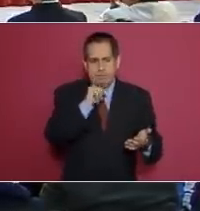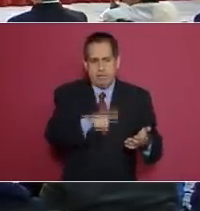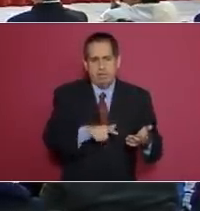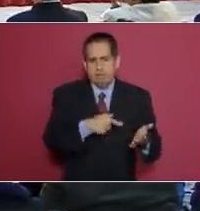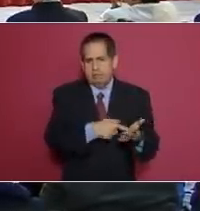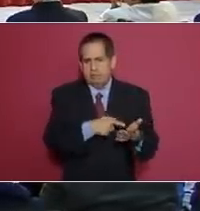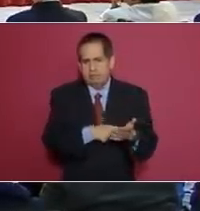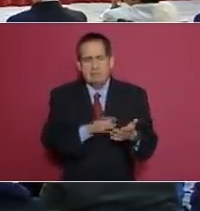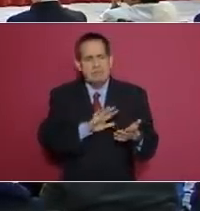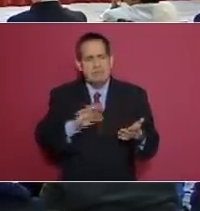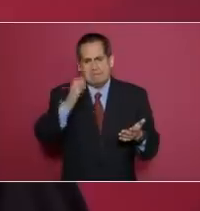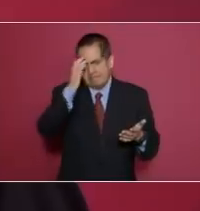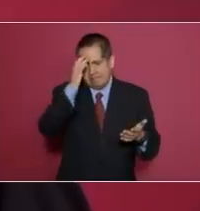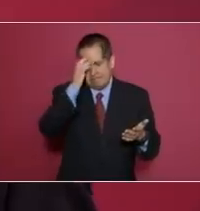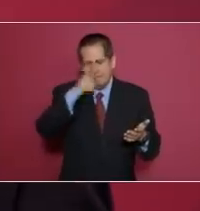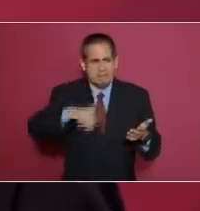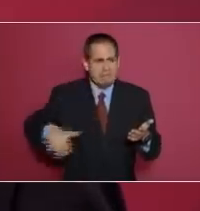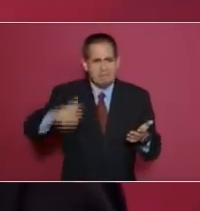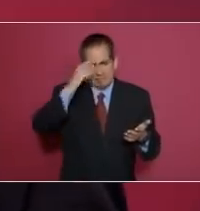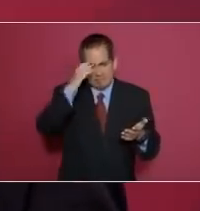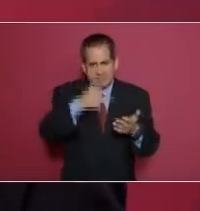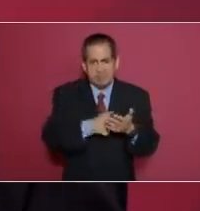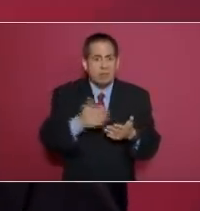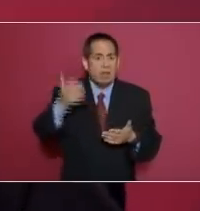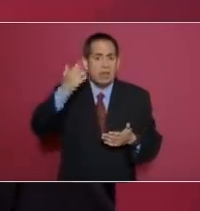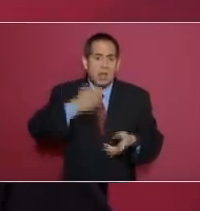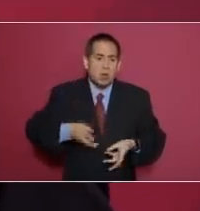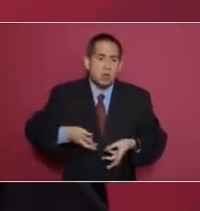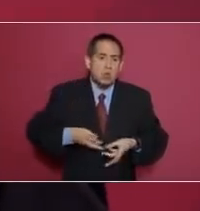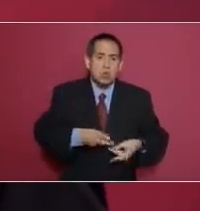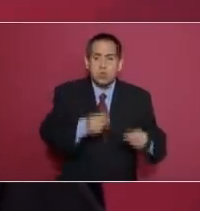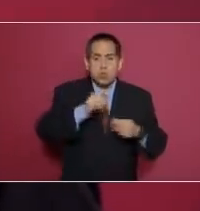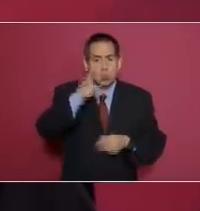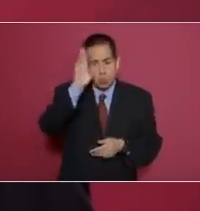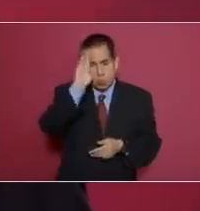conoce de cuánto se gastaban